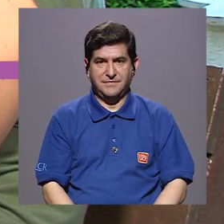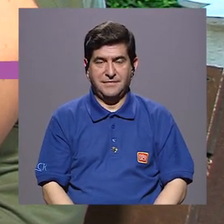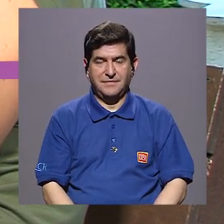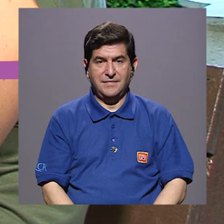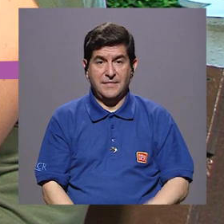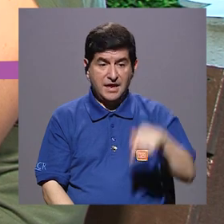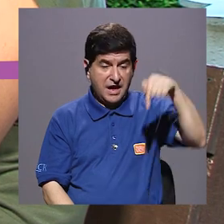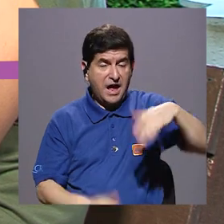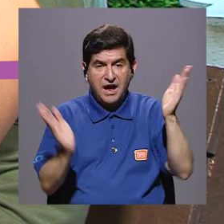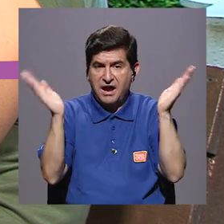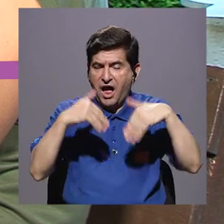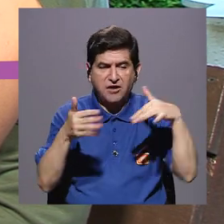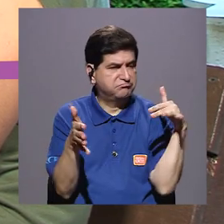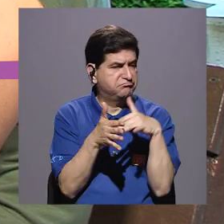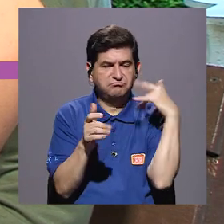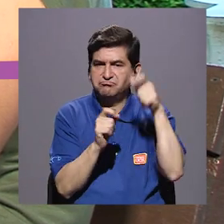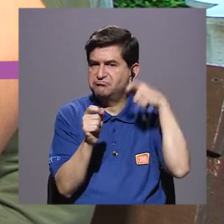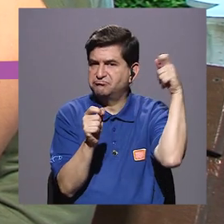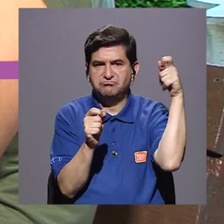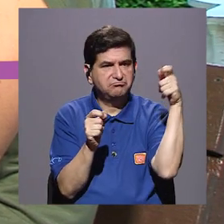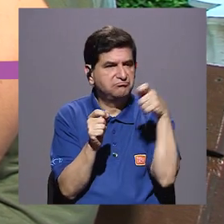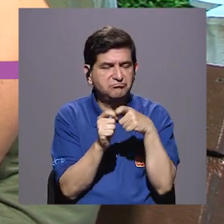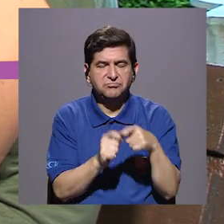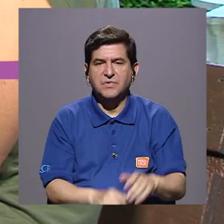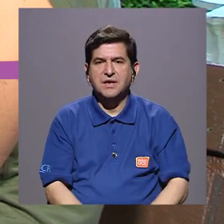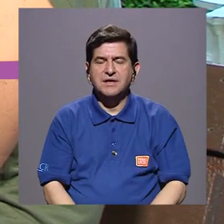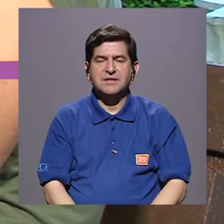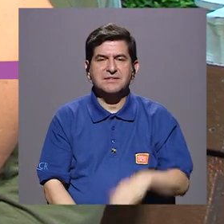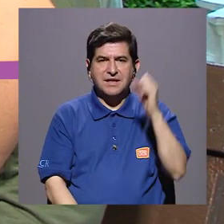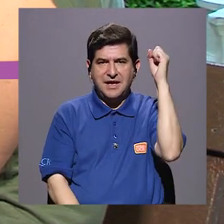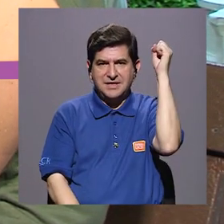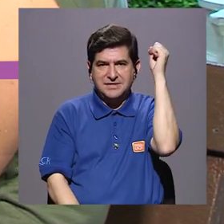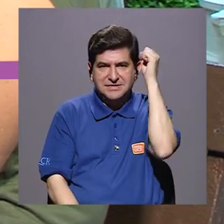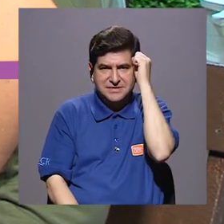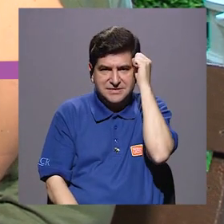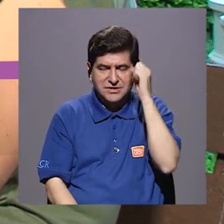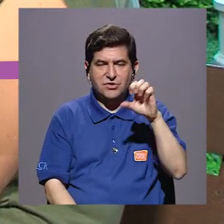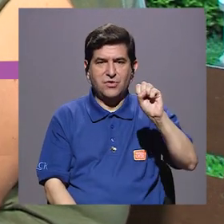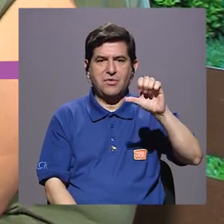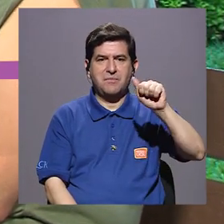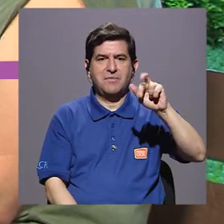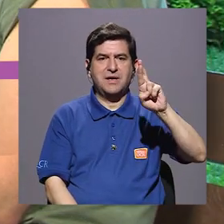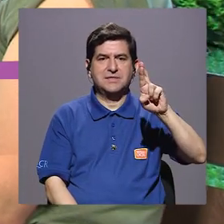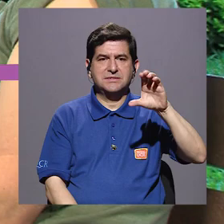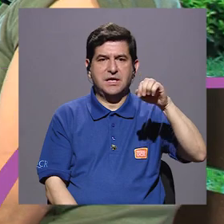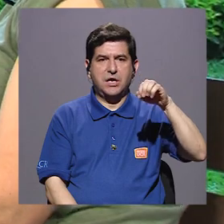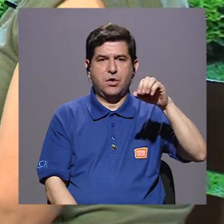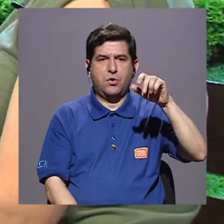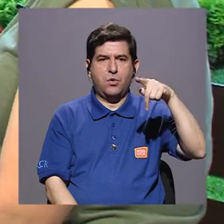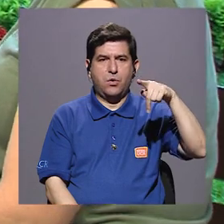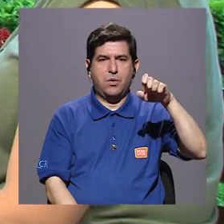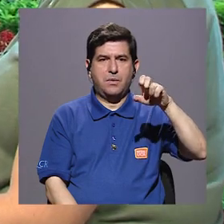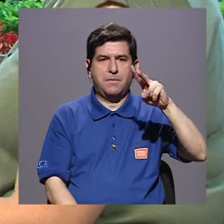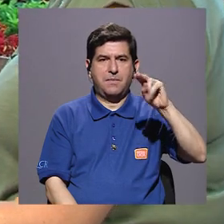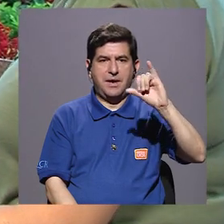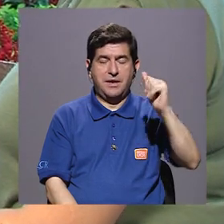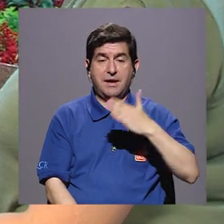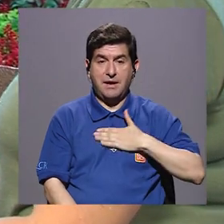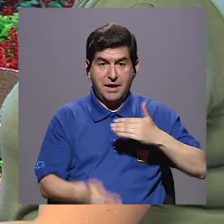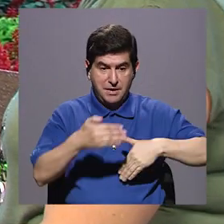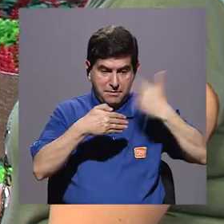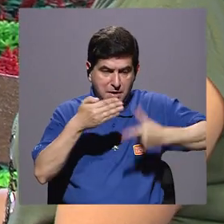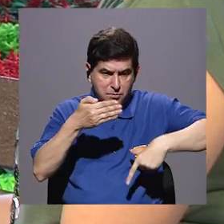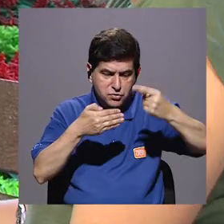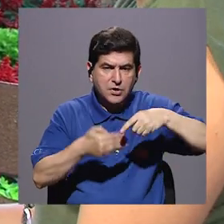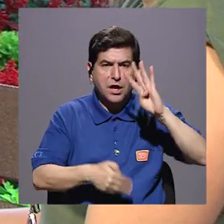aquí realmente no habían estudios específicamente sobre lo que es el síndrome de sarcopenia. Uh-huh. En mi posgrado yo investigué